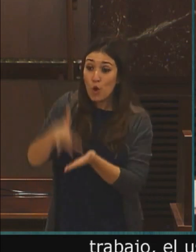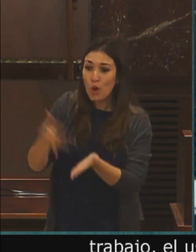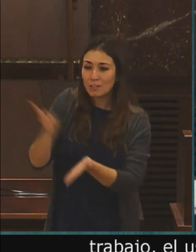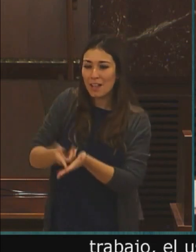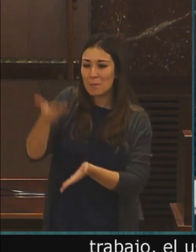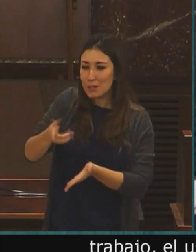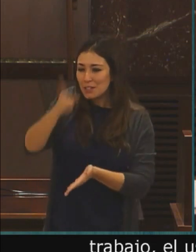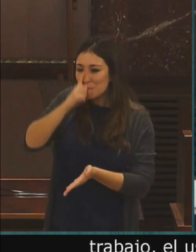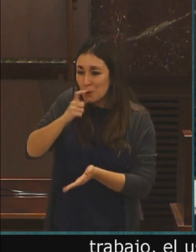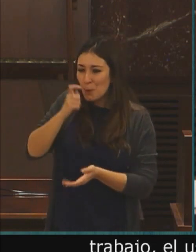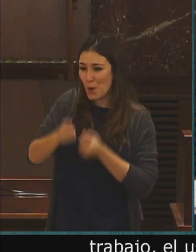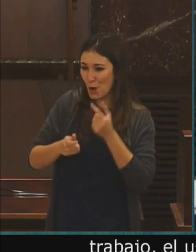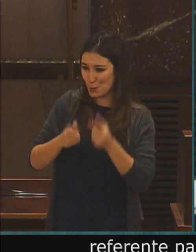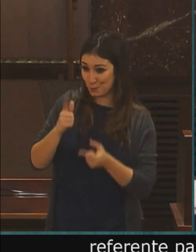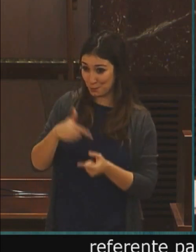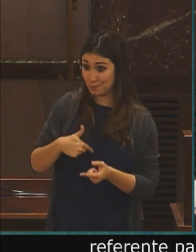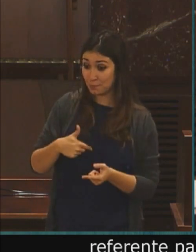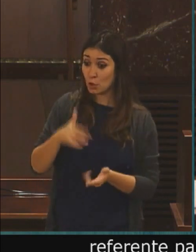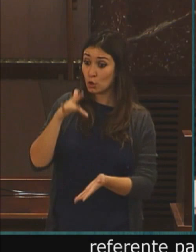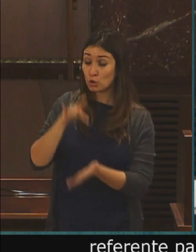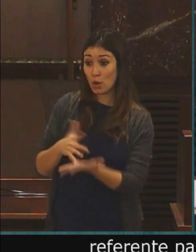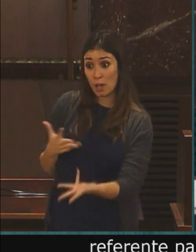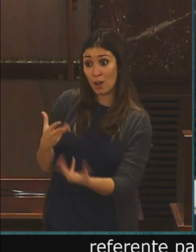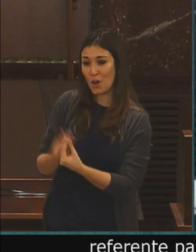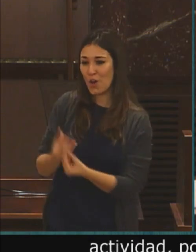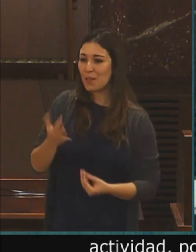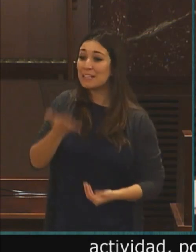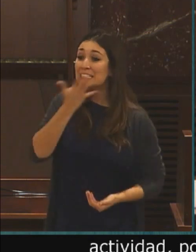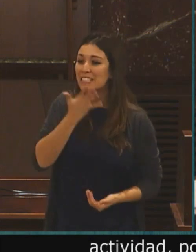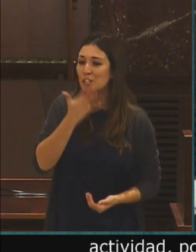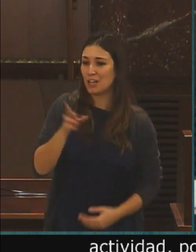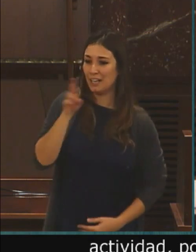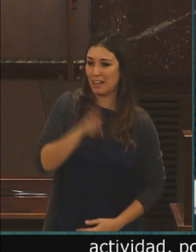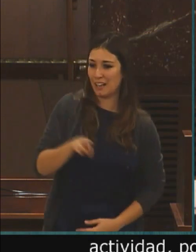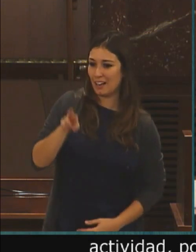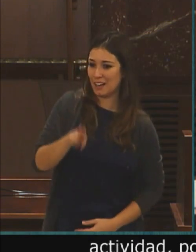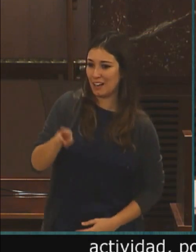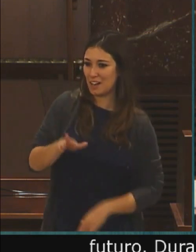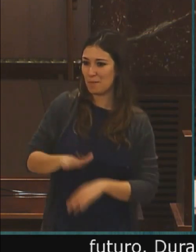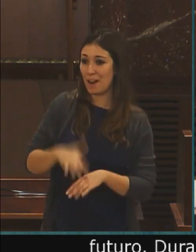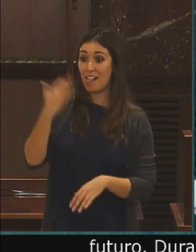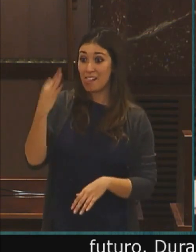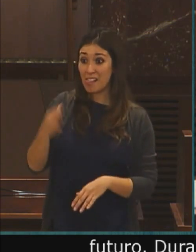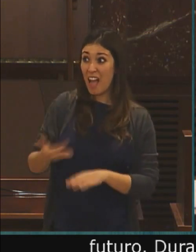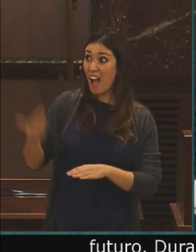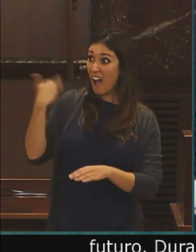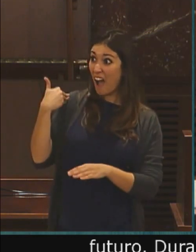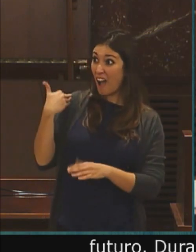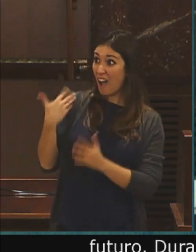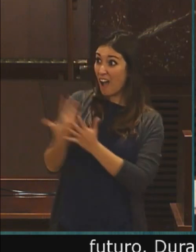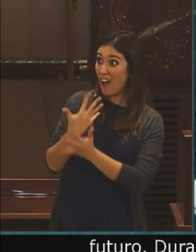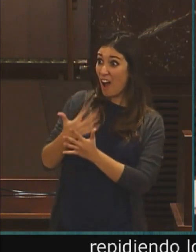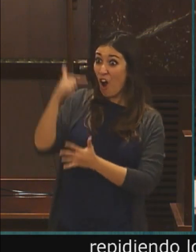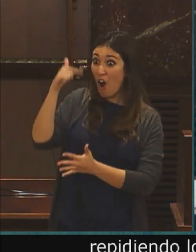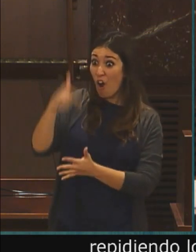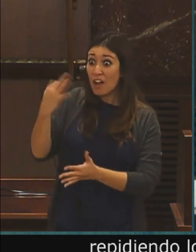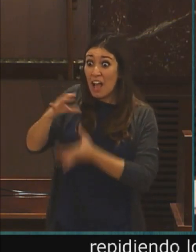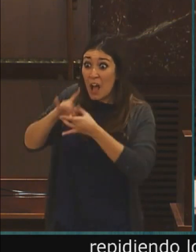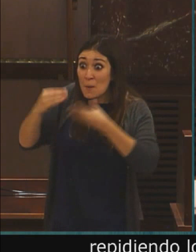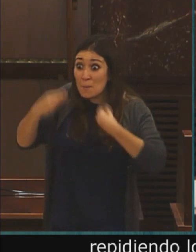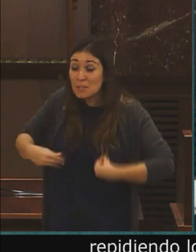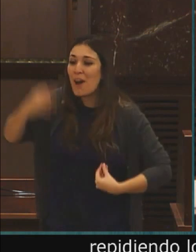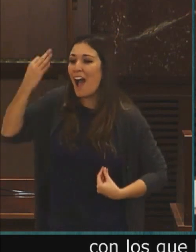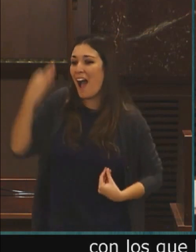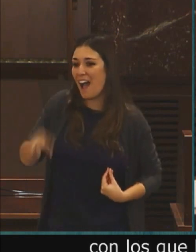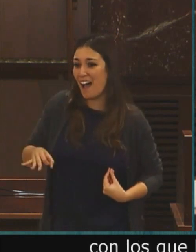Durante la actividad iremos repitiendo los signos con los objetos con los que hemos trabajado para que asocie a la explicación que le dimos. Una vez terminada la actividad, haremos un